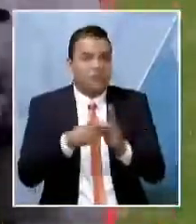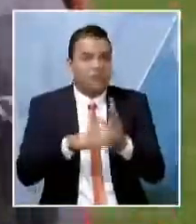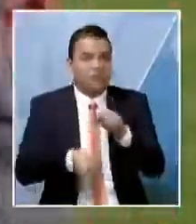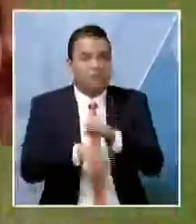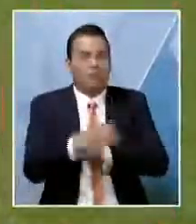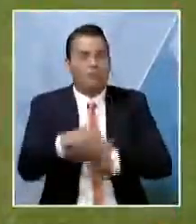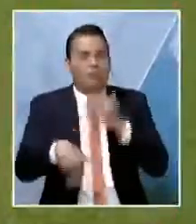campeonatos